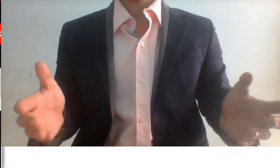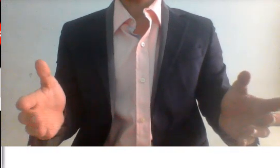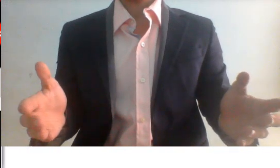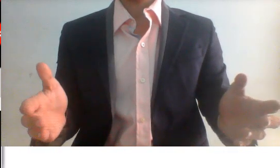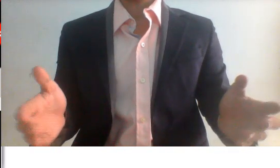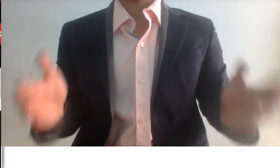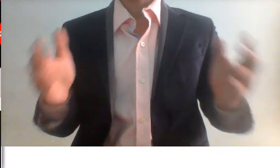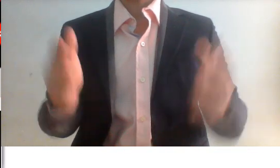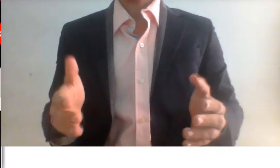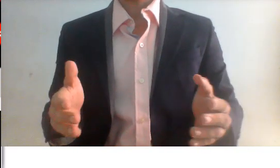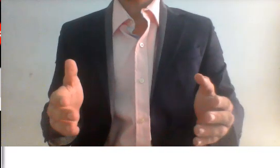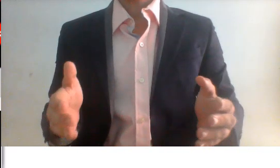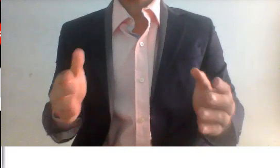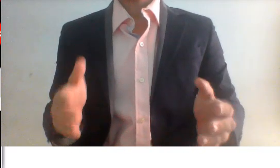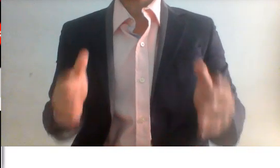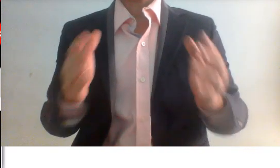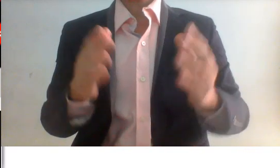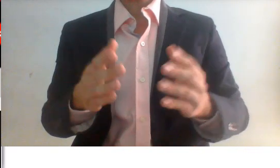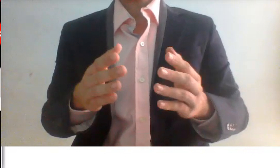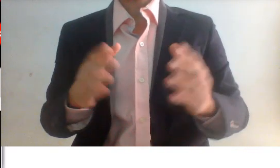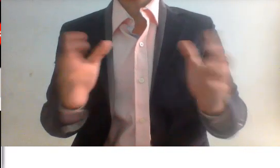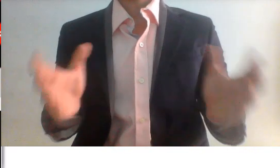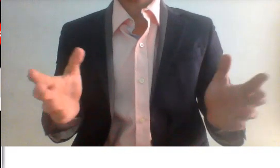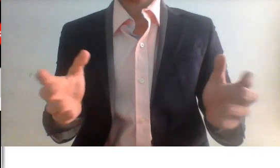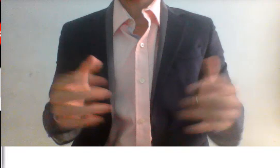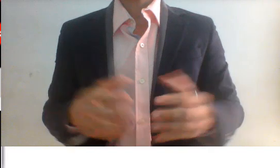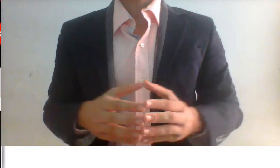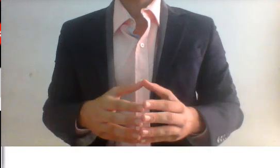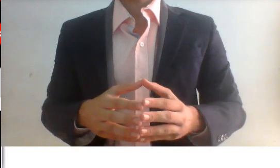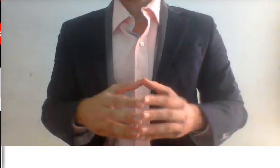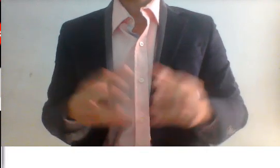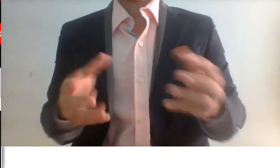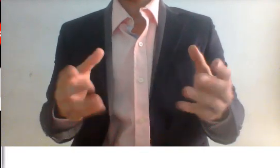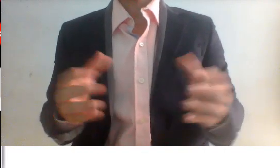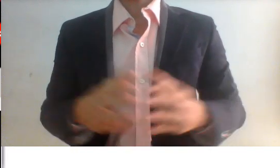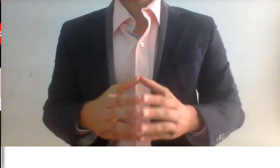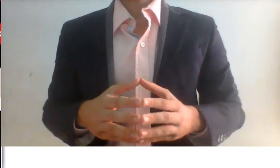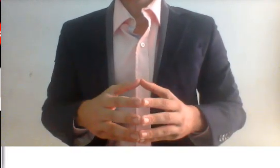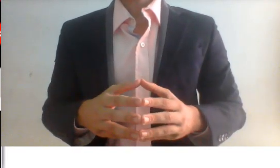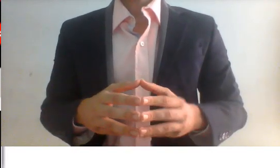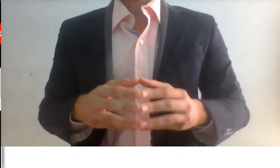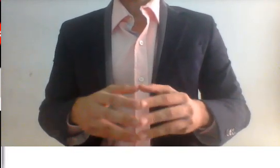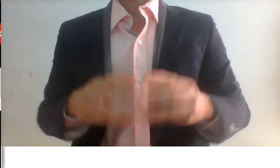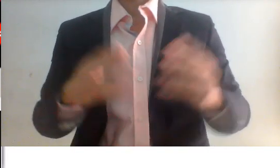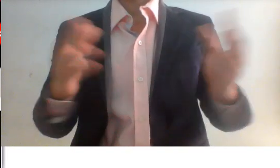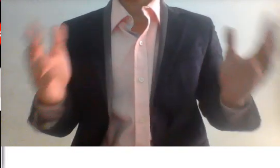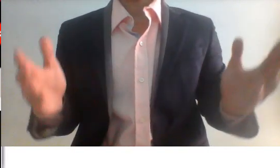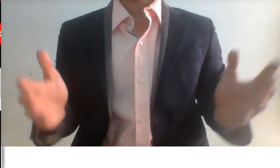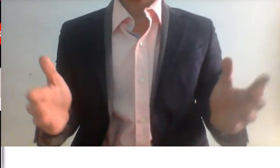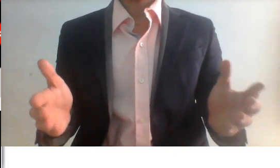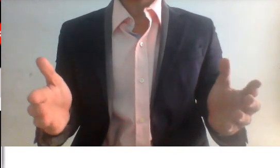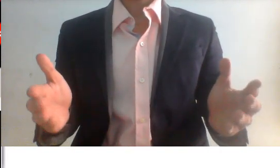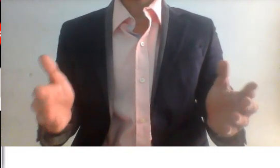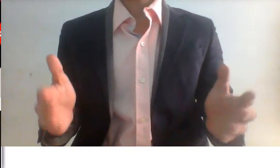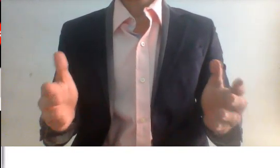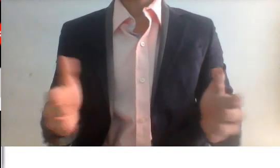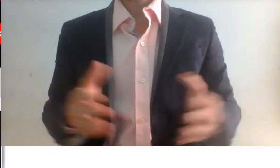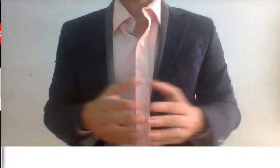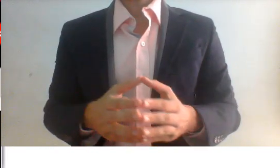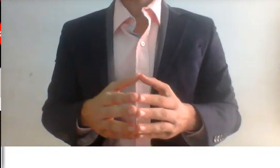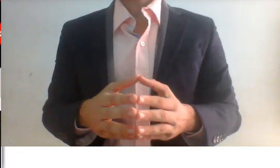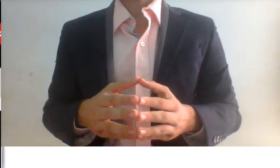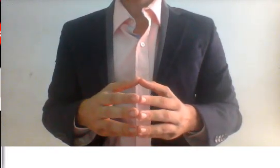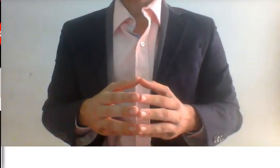el tema de financiamiento. Entonces probablemente por eso no se mencionó cosas en específico la empresa. Y pues en este momento también hay